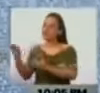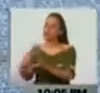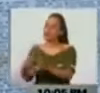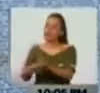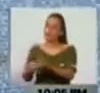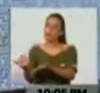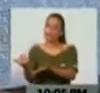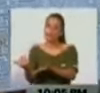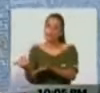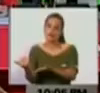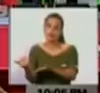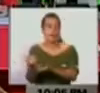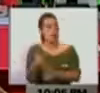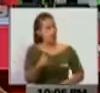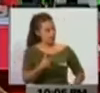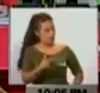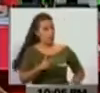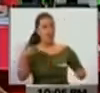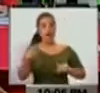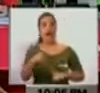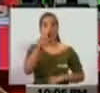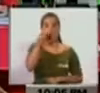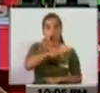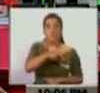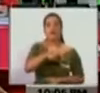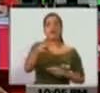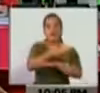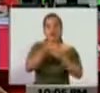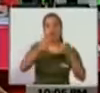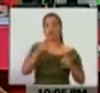estado Táchira, de la oposición.